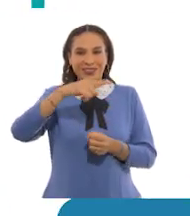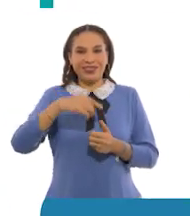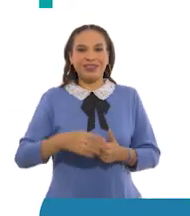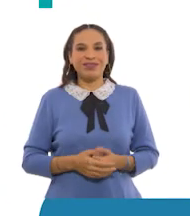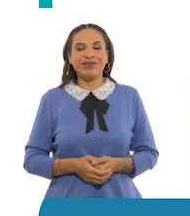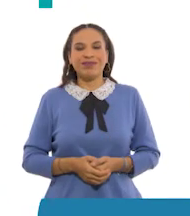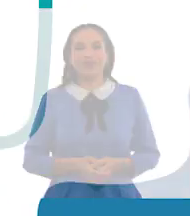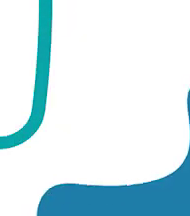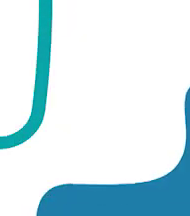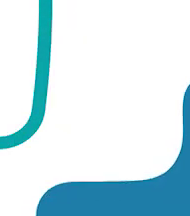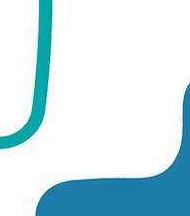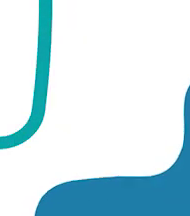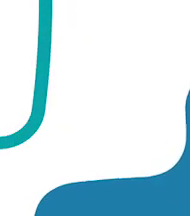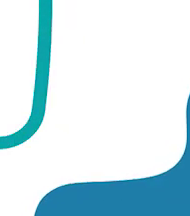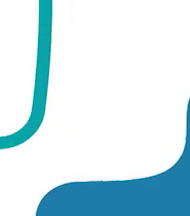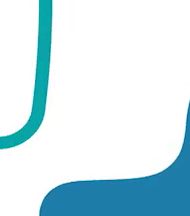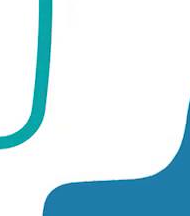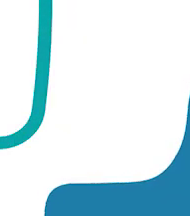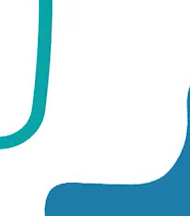nosotros.